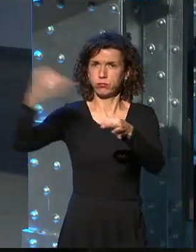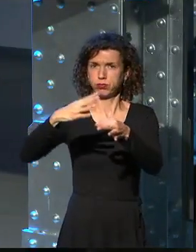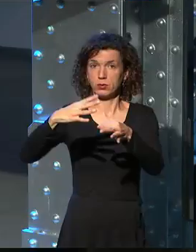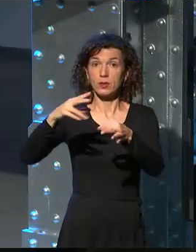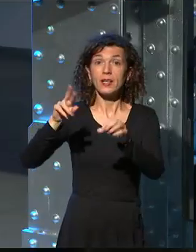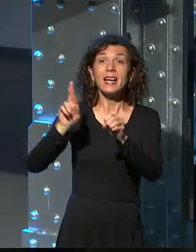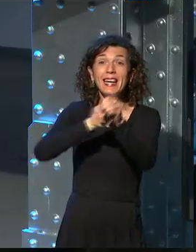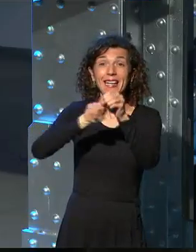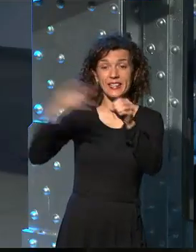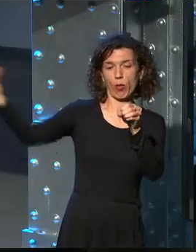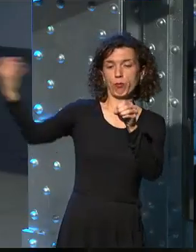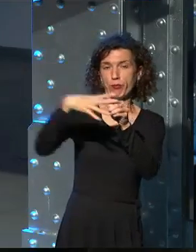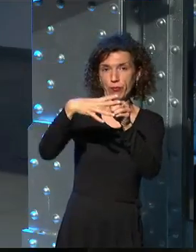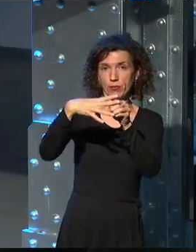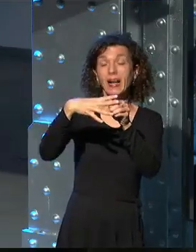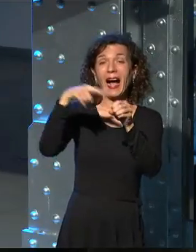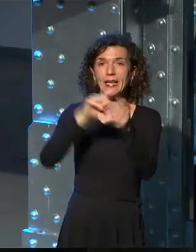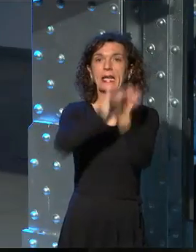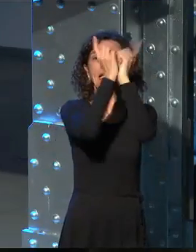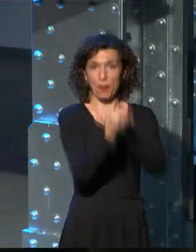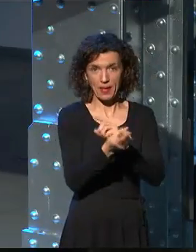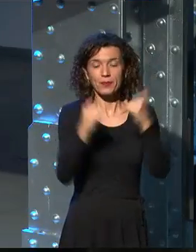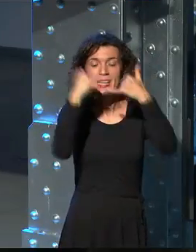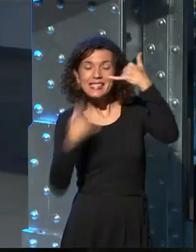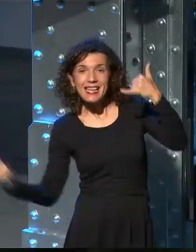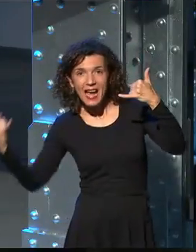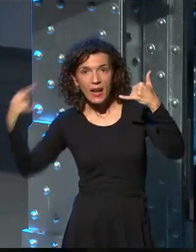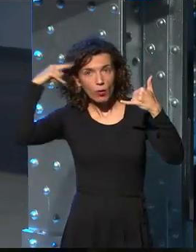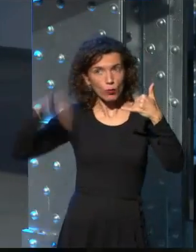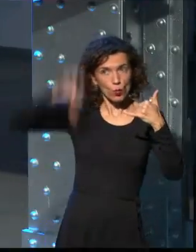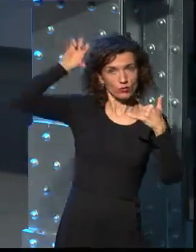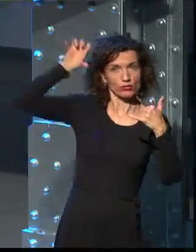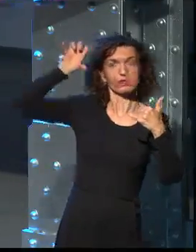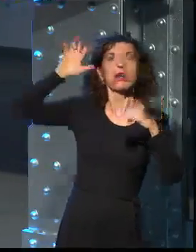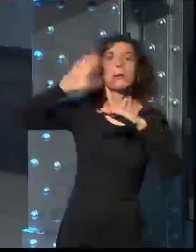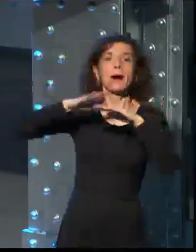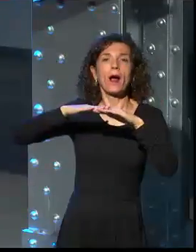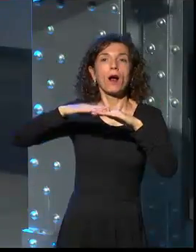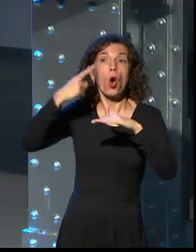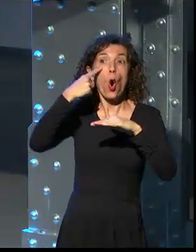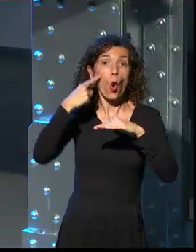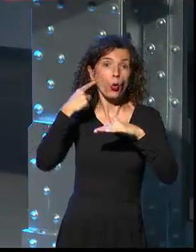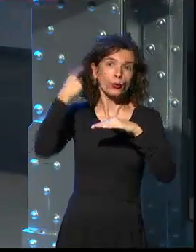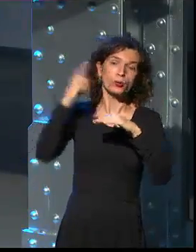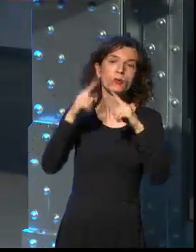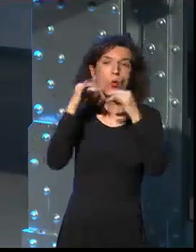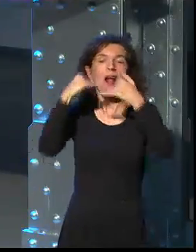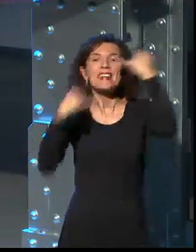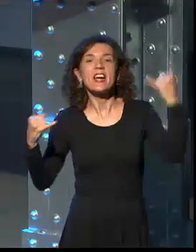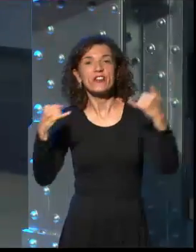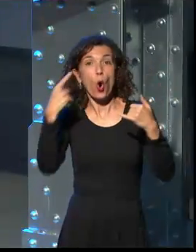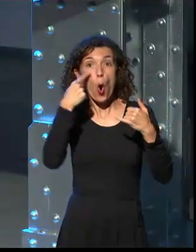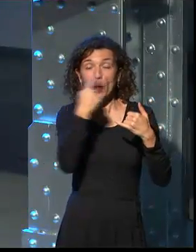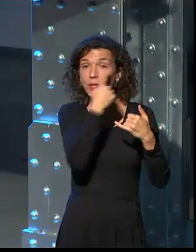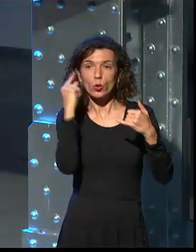la retina, allí se van a transformar en señales neurales que eventualmente van a abandonar el ojo, siguiendo el nervio